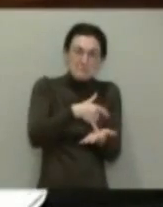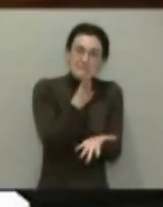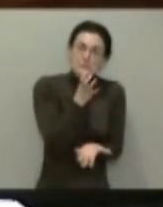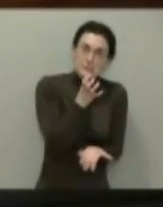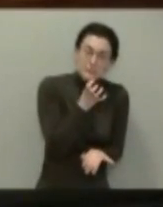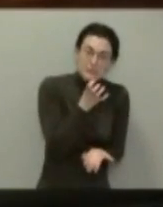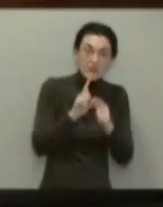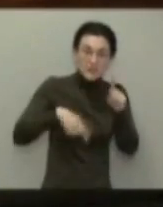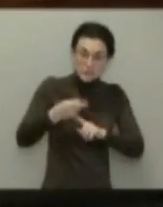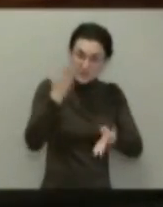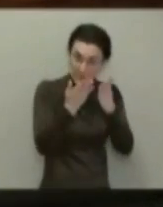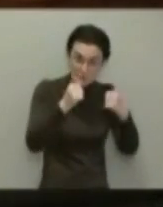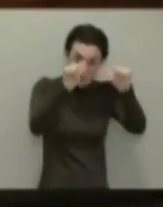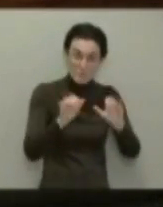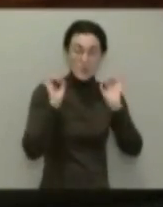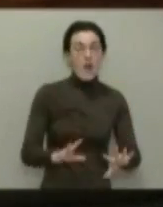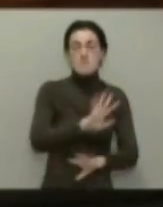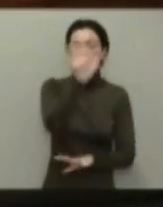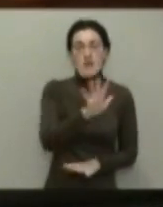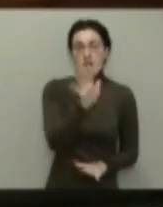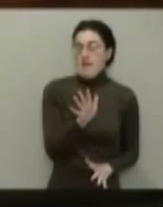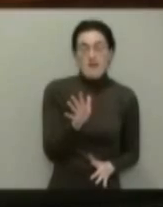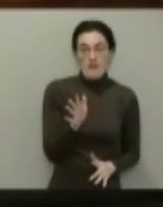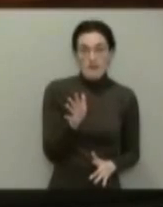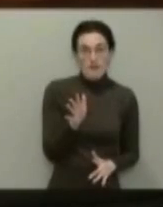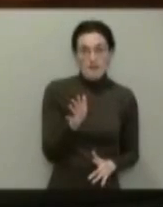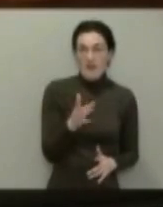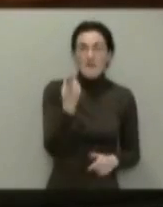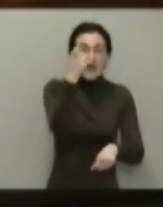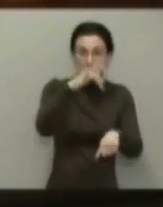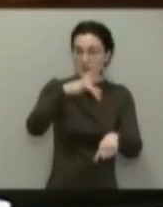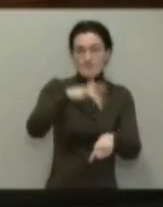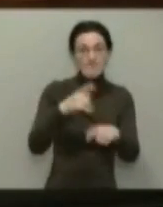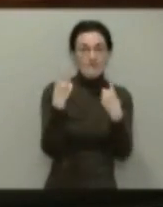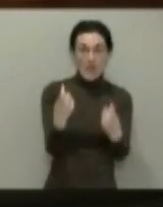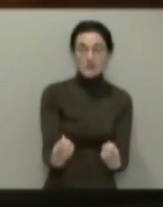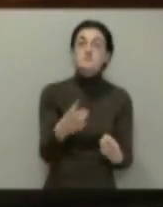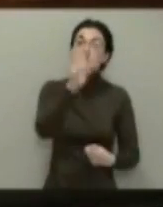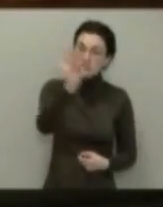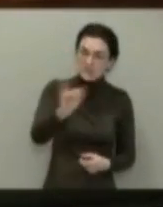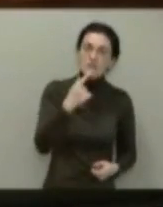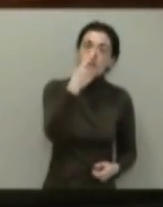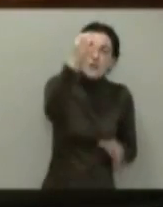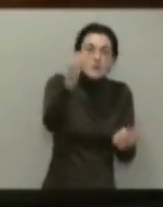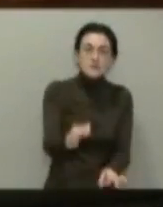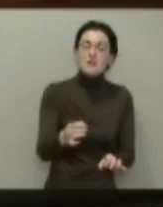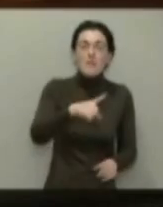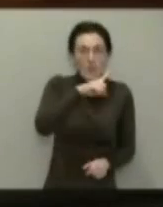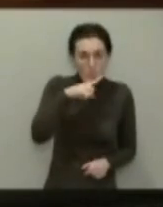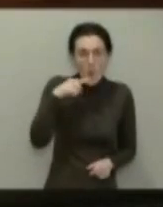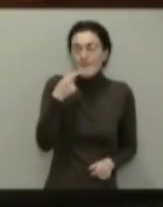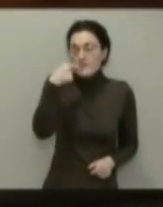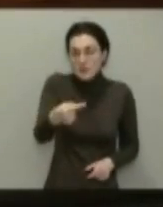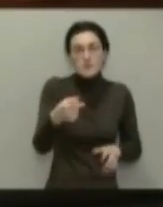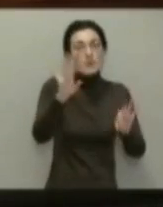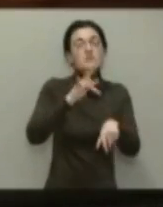que les tratemos de esta manera, sinceramente, me parece que falta sensibilidad. Sí, hay que decirlo así, y me duele decirlo, pero